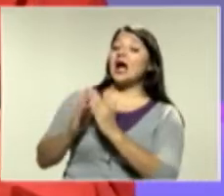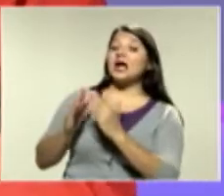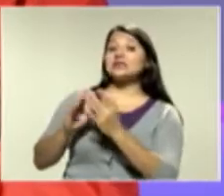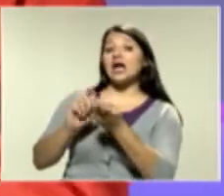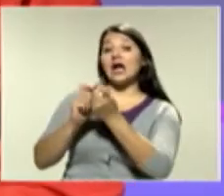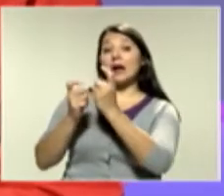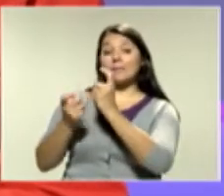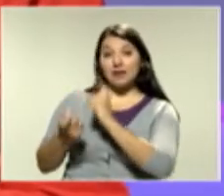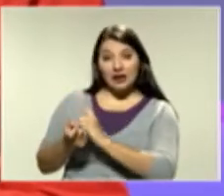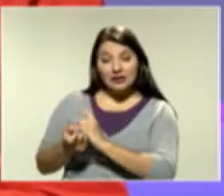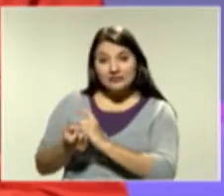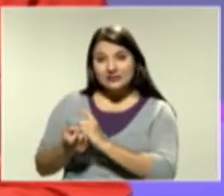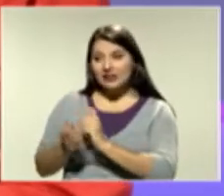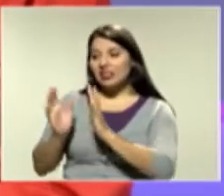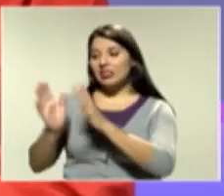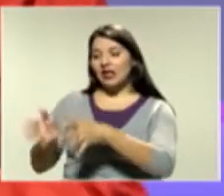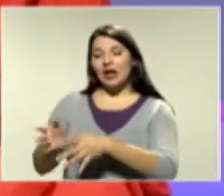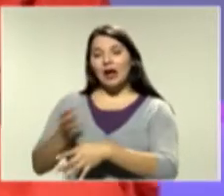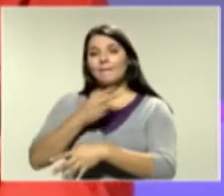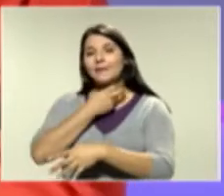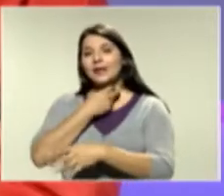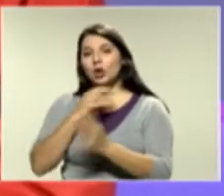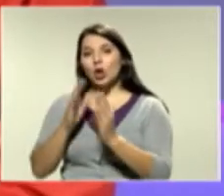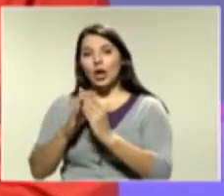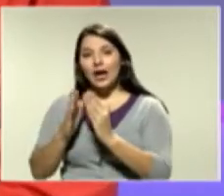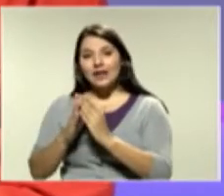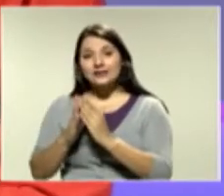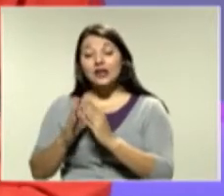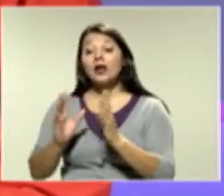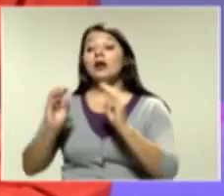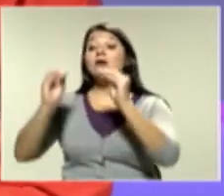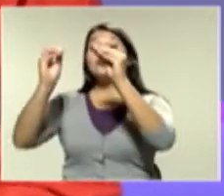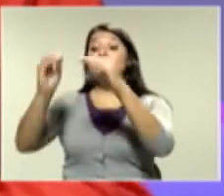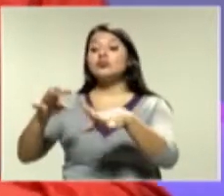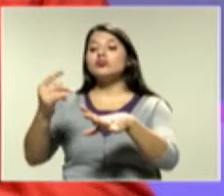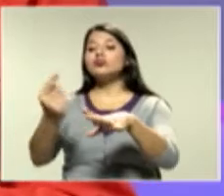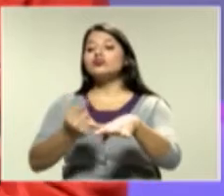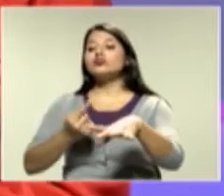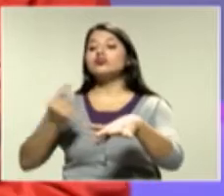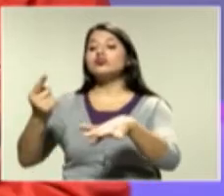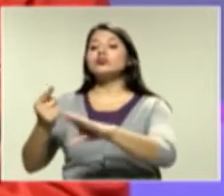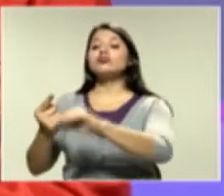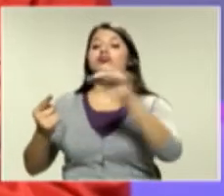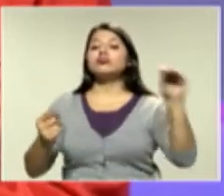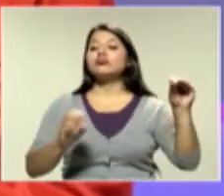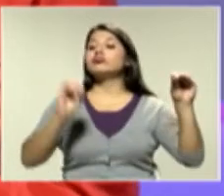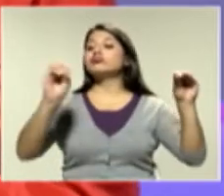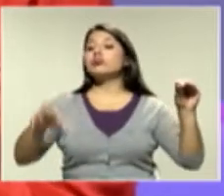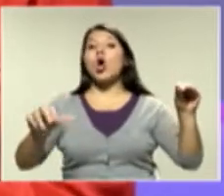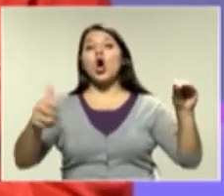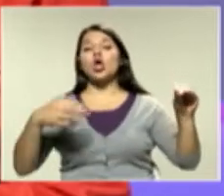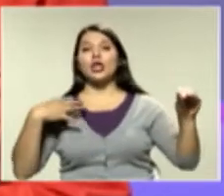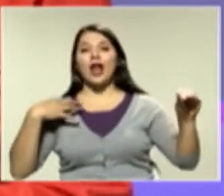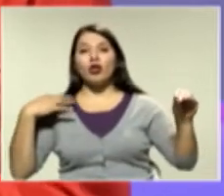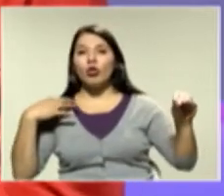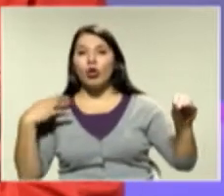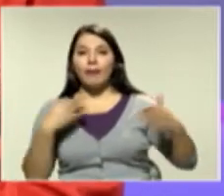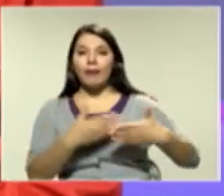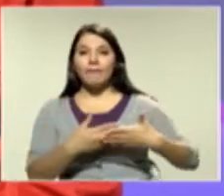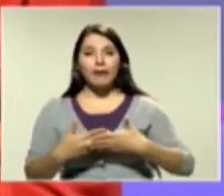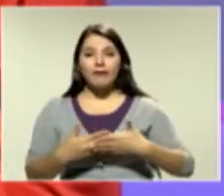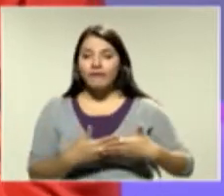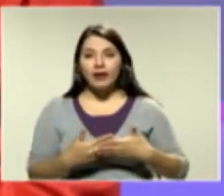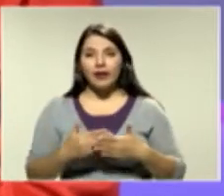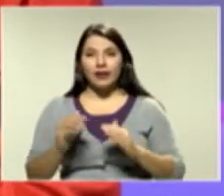campo a la casa y la ropa se lava en la misma pila en la que lavan la ropa del bebé y de los